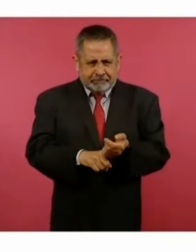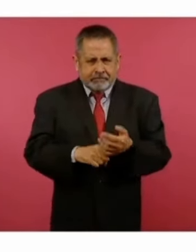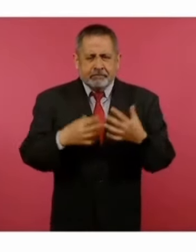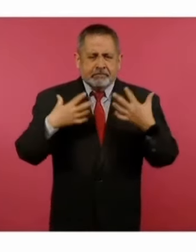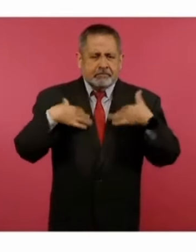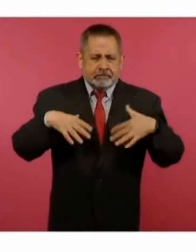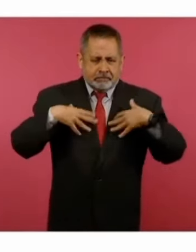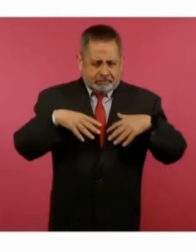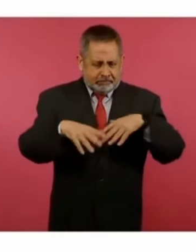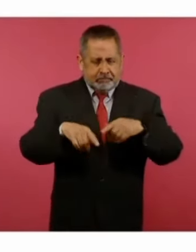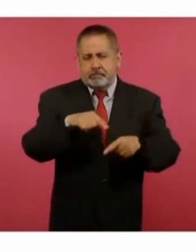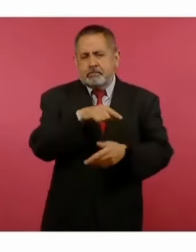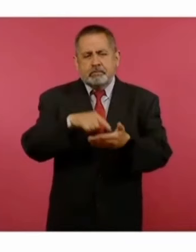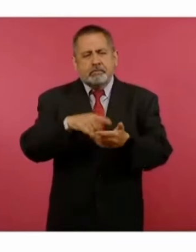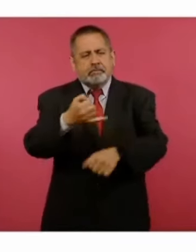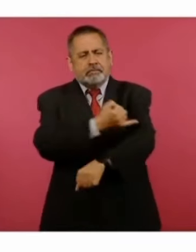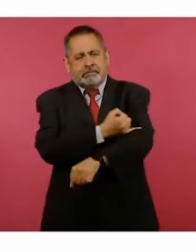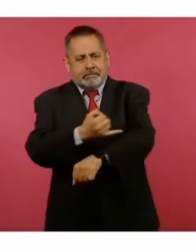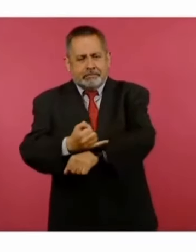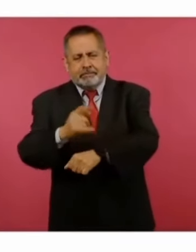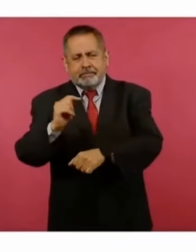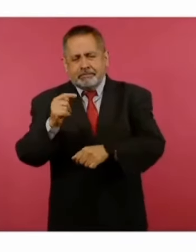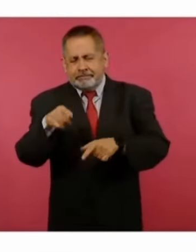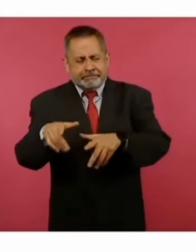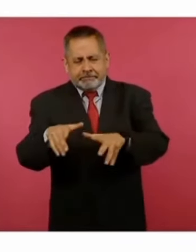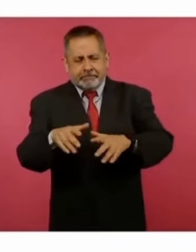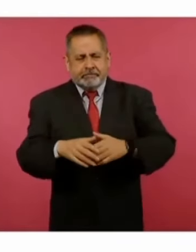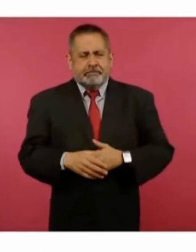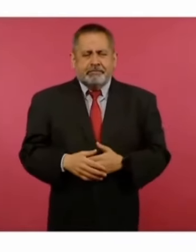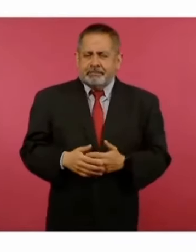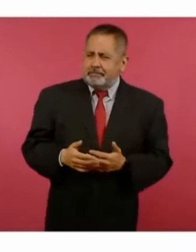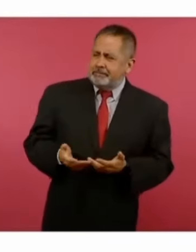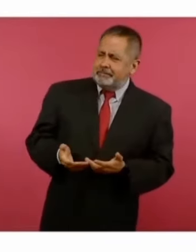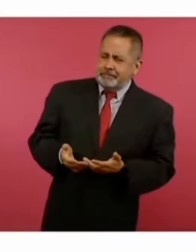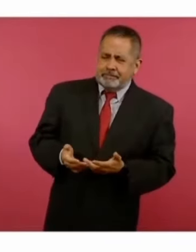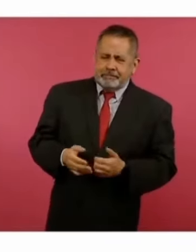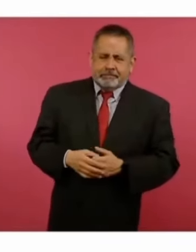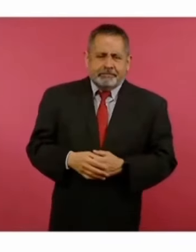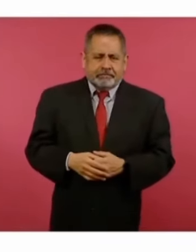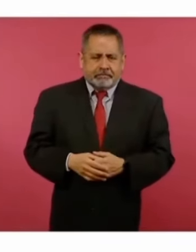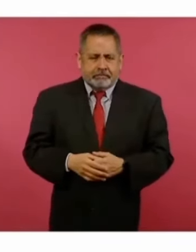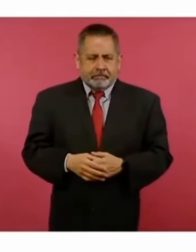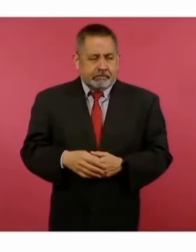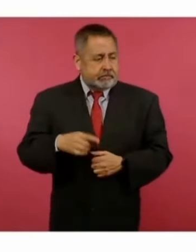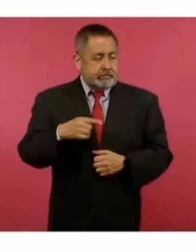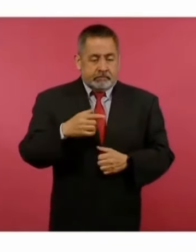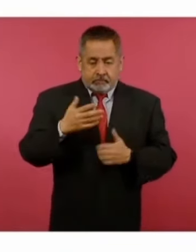entre Iztapalapa y Tláhuac. O sea, antes de los estudios,